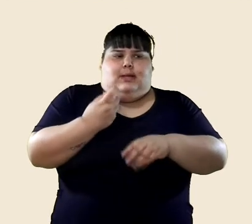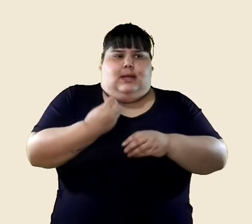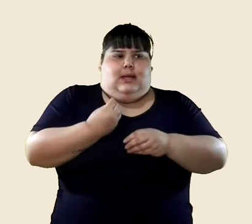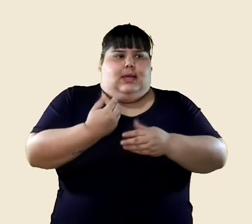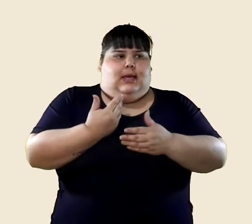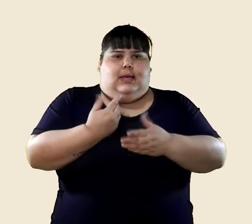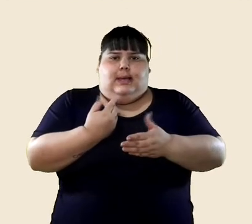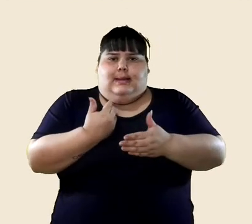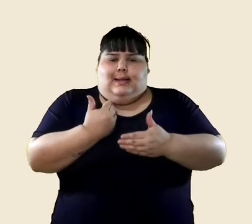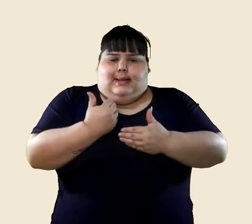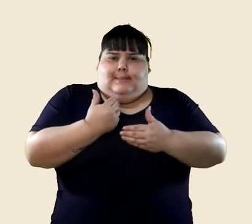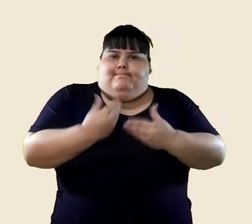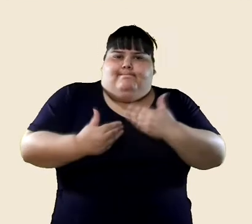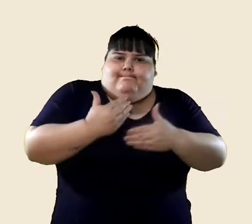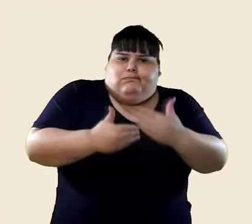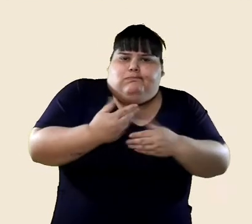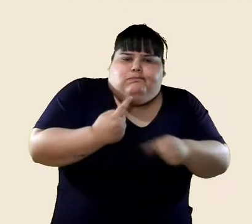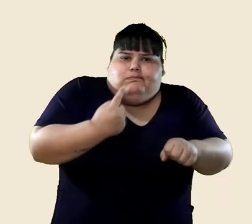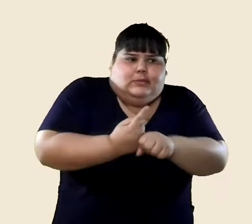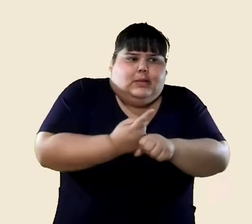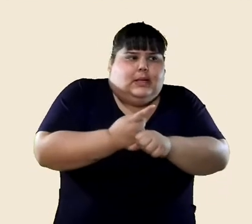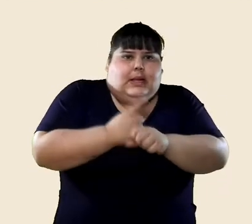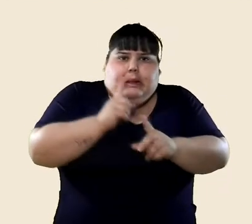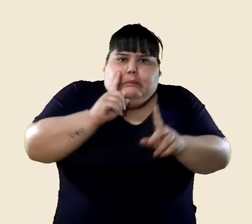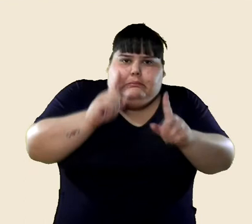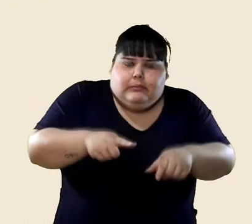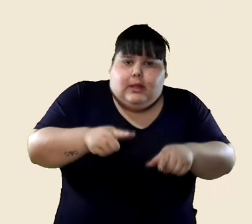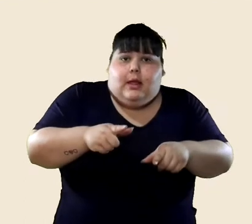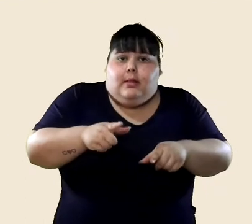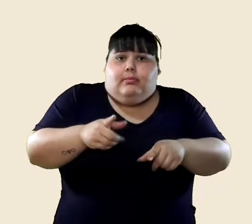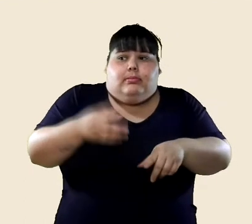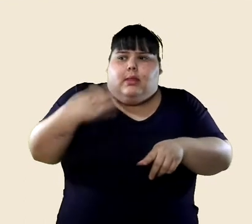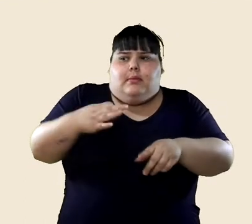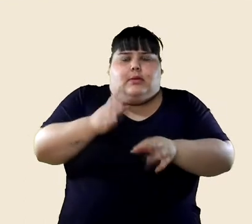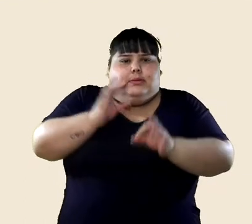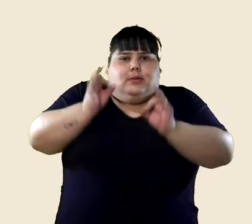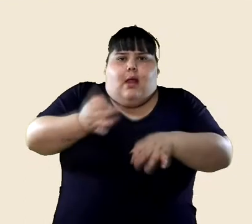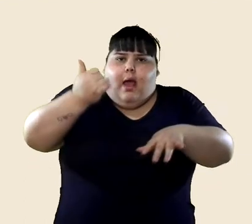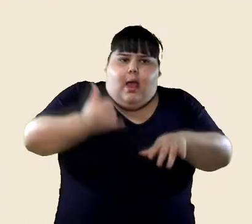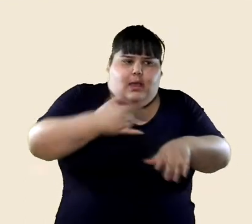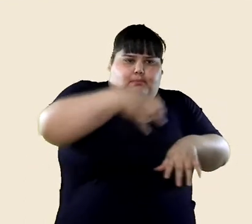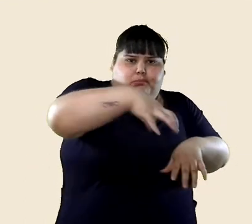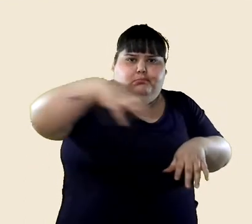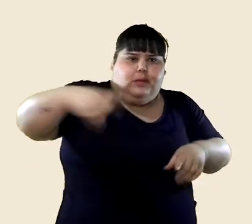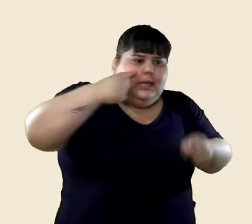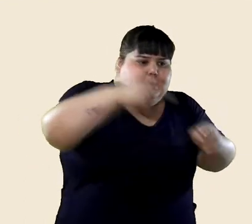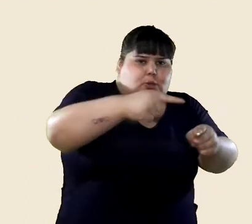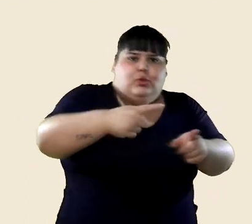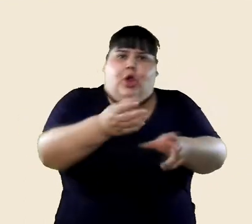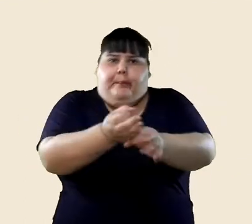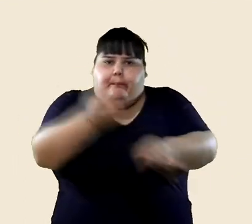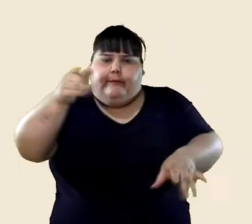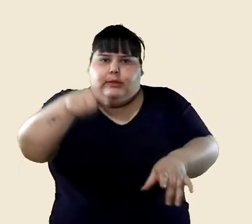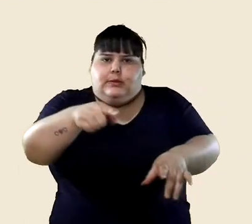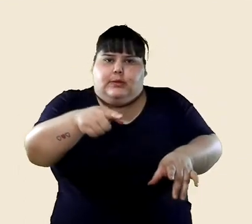manera, que uno pueda saber también que hay muchas instituciones, muchos lugares y muchos profesionales, mucha gente trabajando